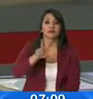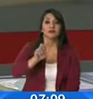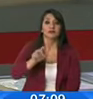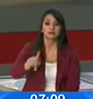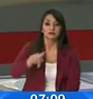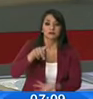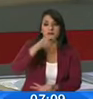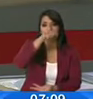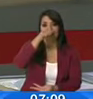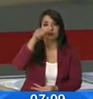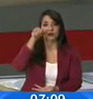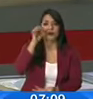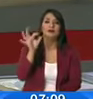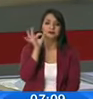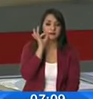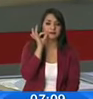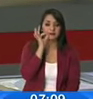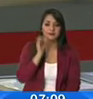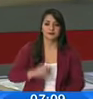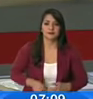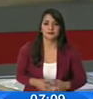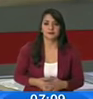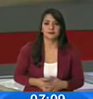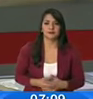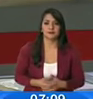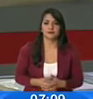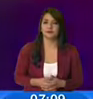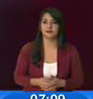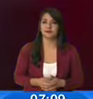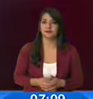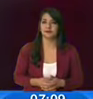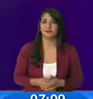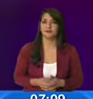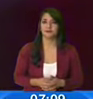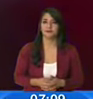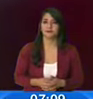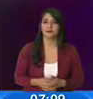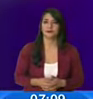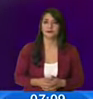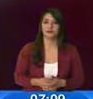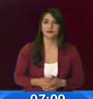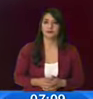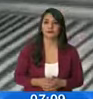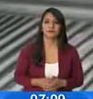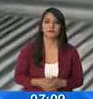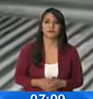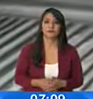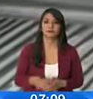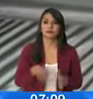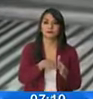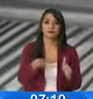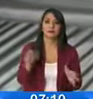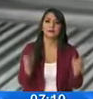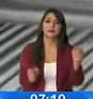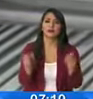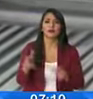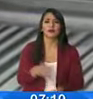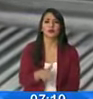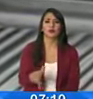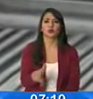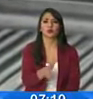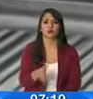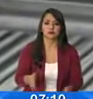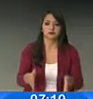de droga entre marihuana y cocaína. Miremos. Le pararon la marcha a esta camioneta que circulaba por la